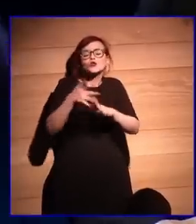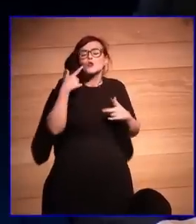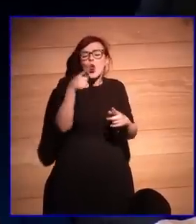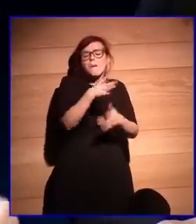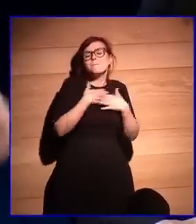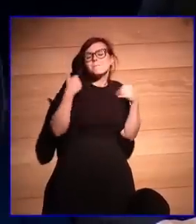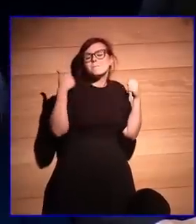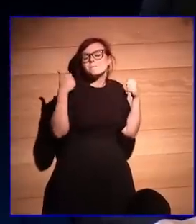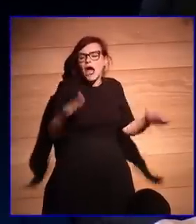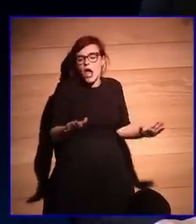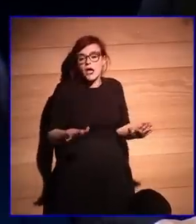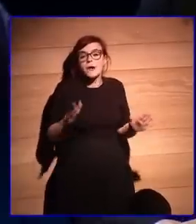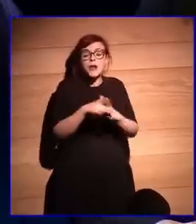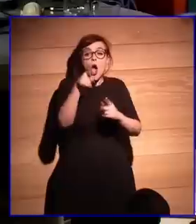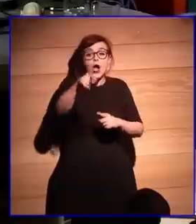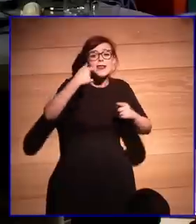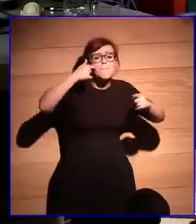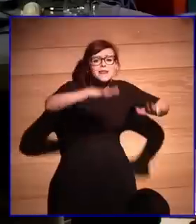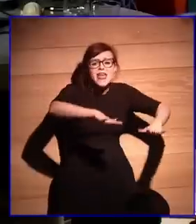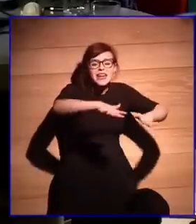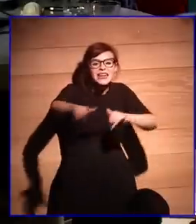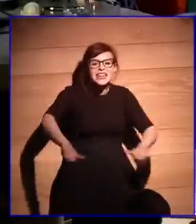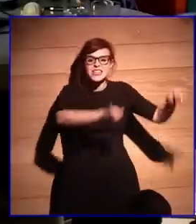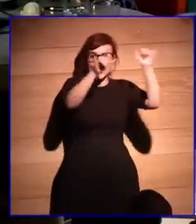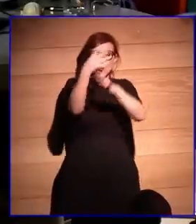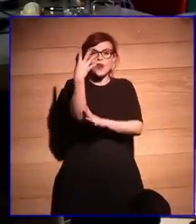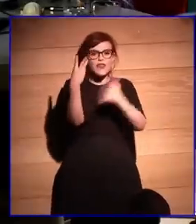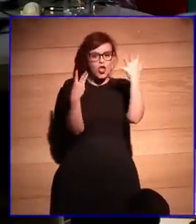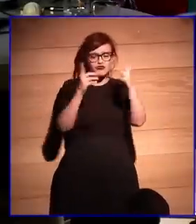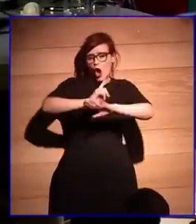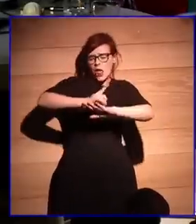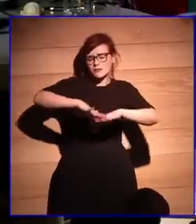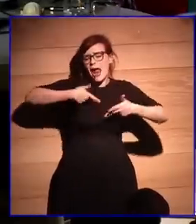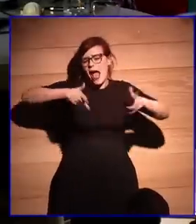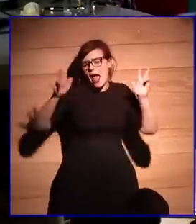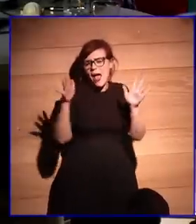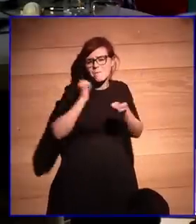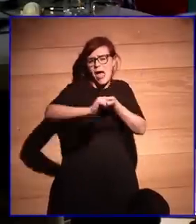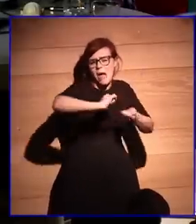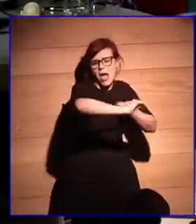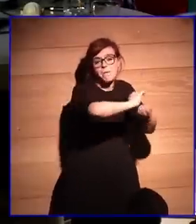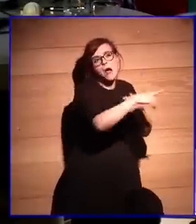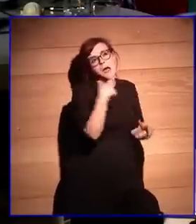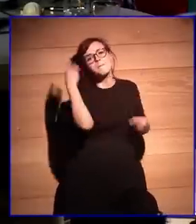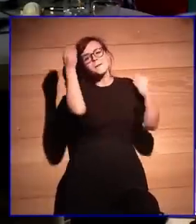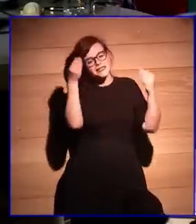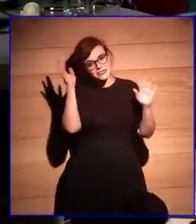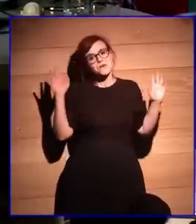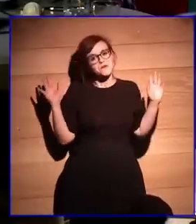lo que quieras, que no te va a pillar nadie. 48 horas. 48 horas para hincharte a hacer el mal. Me lo pensaría. Lo